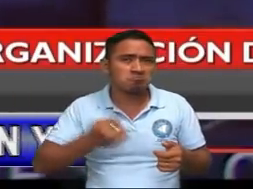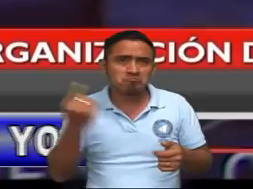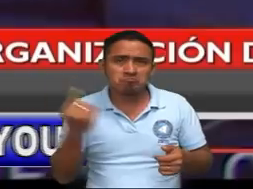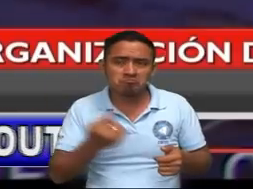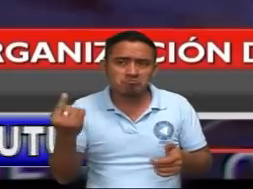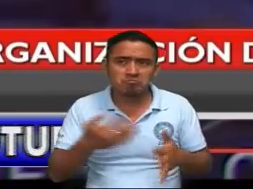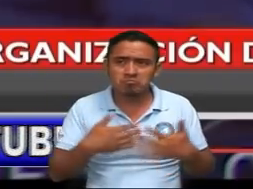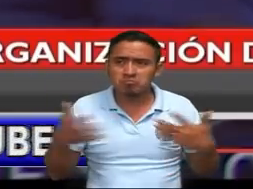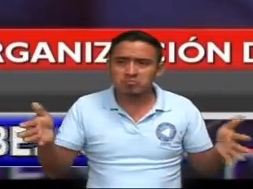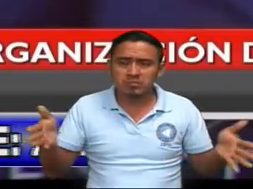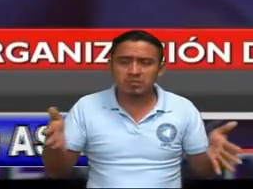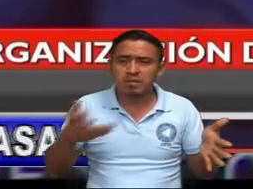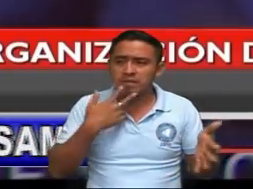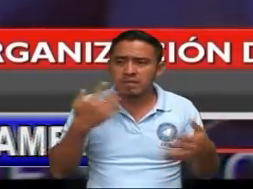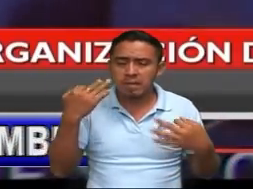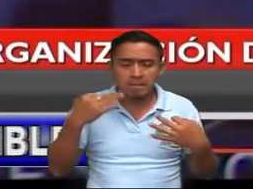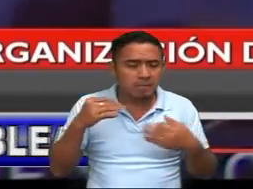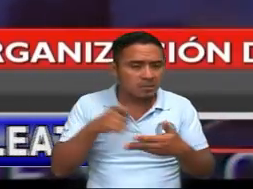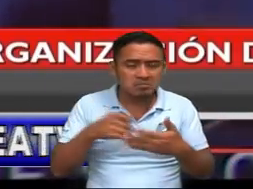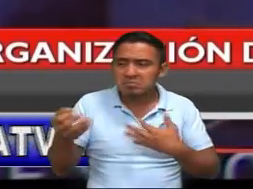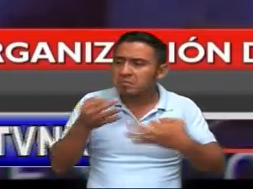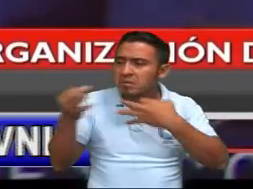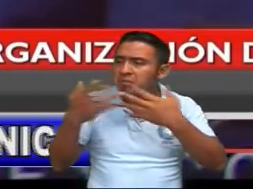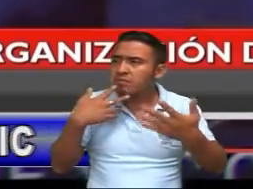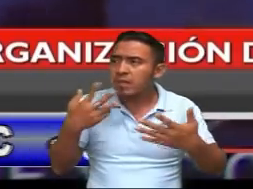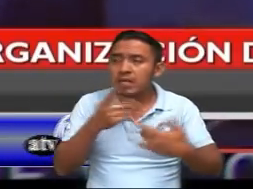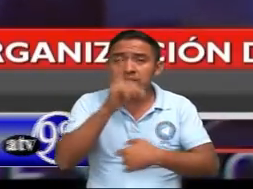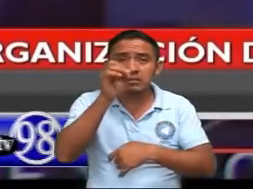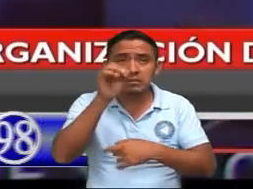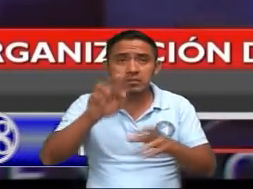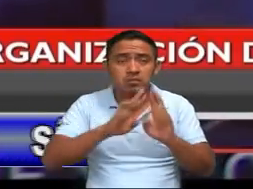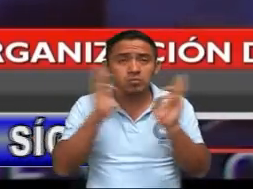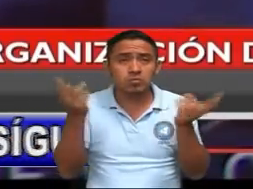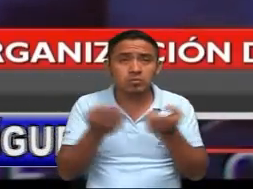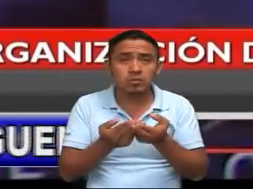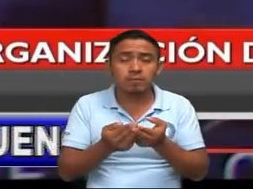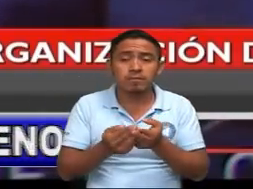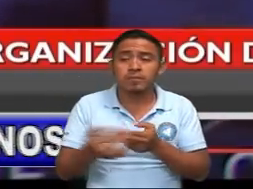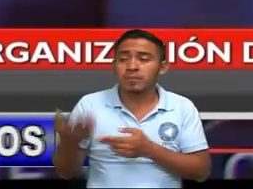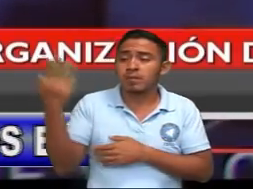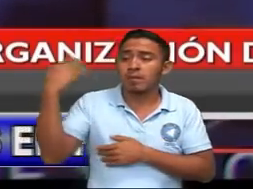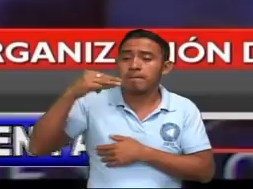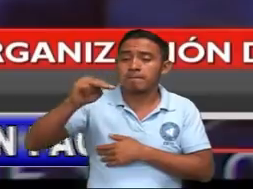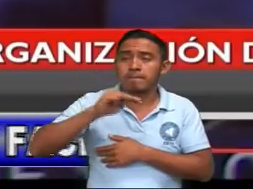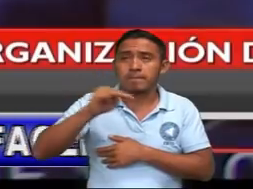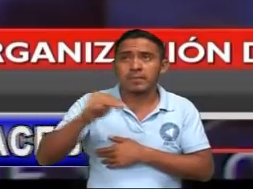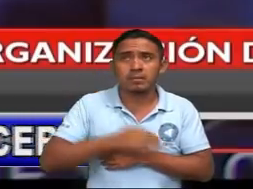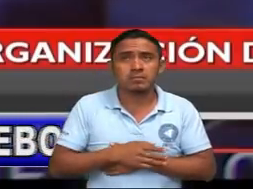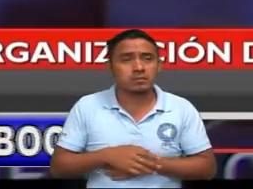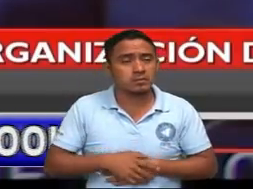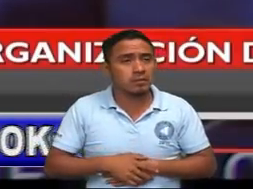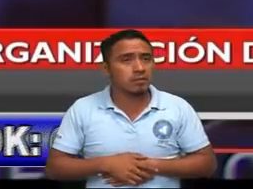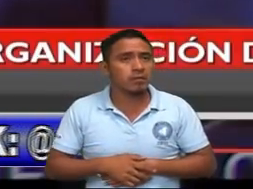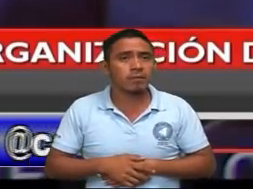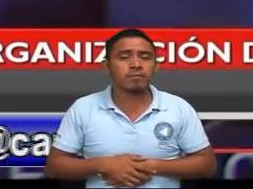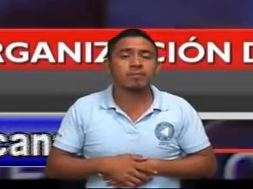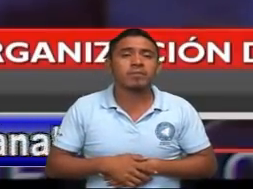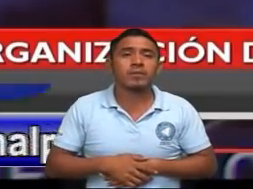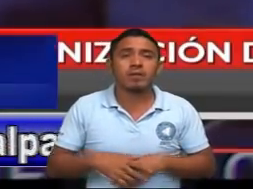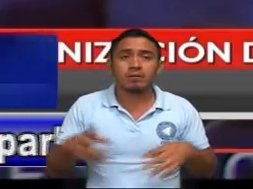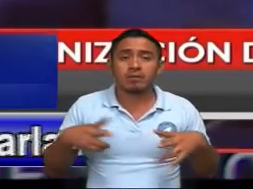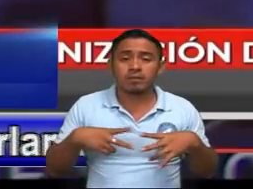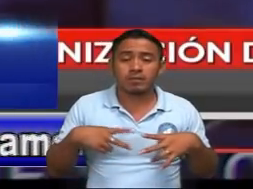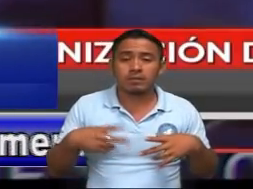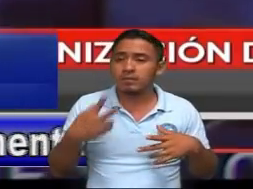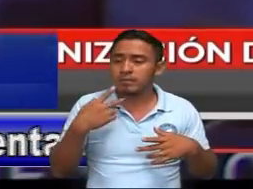no se ha hecho presente sin justificación a 10 sesiones, incluyendo la del martes 23 de abril de 2019, convocada